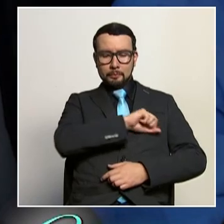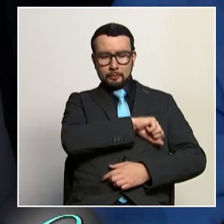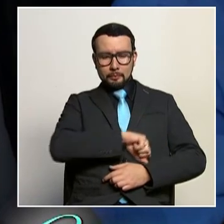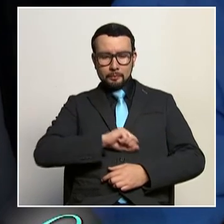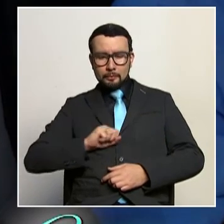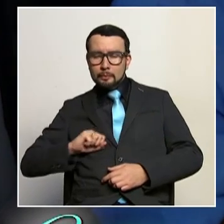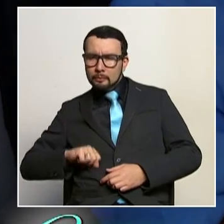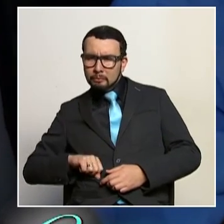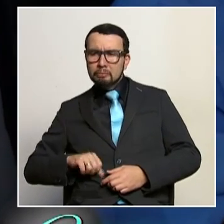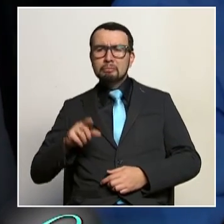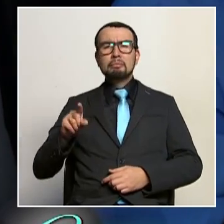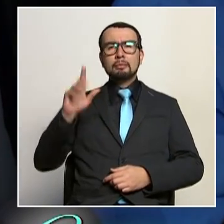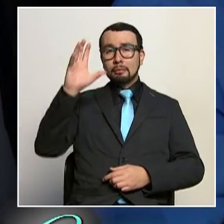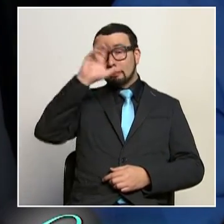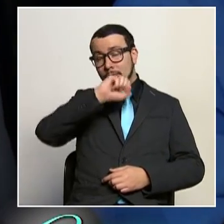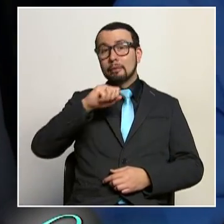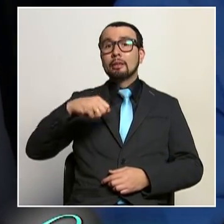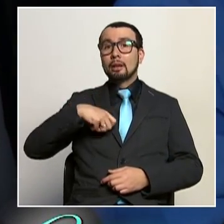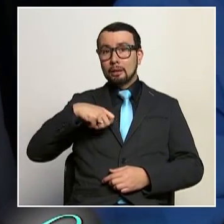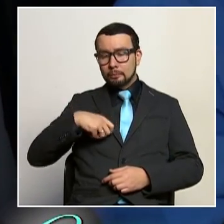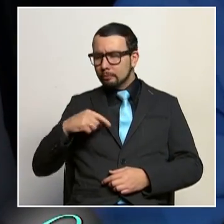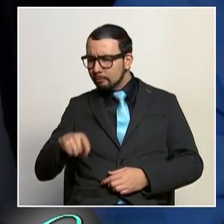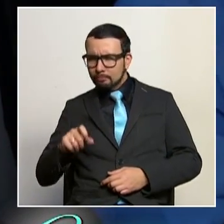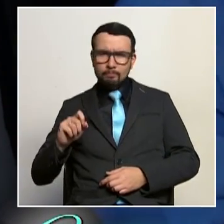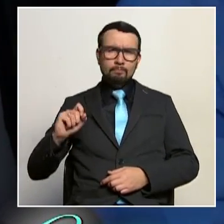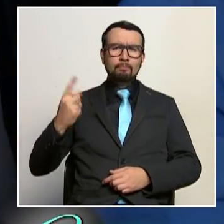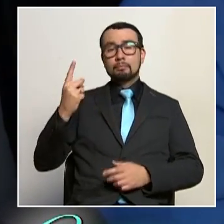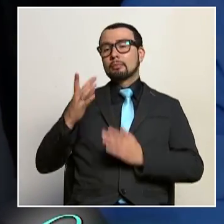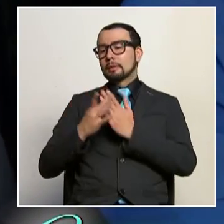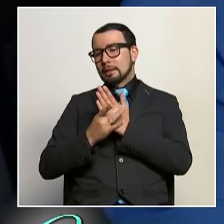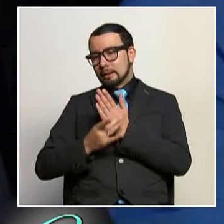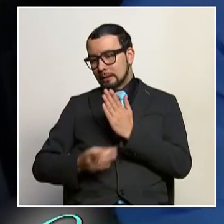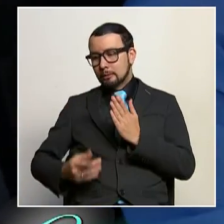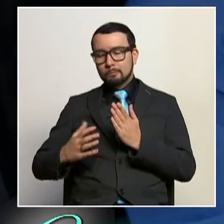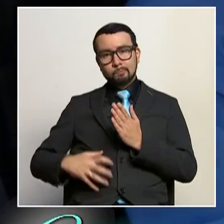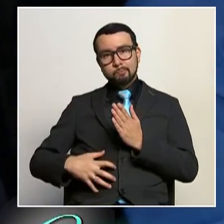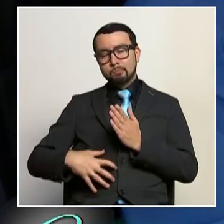los encontramos ya con un primer estado de hígado graso.